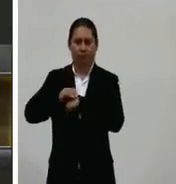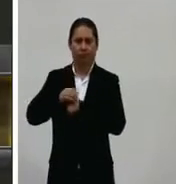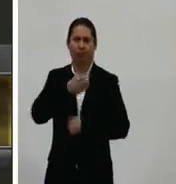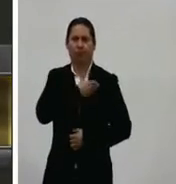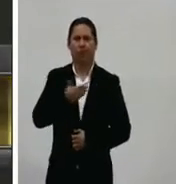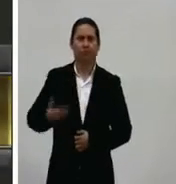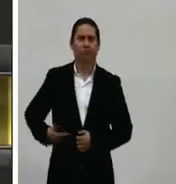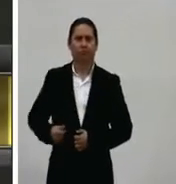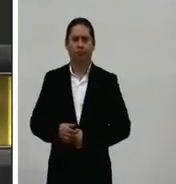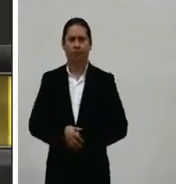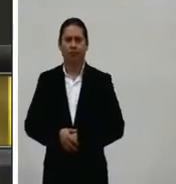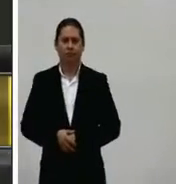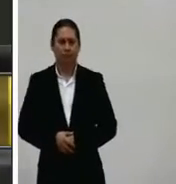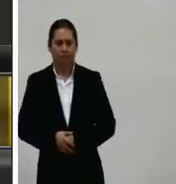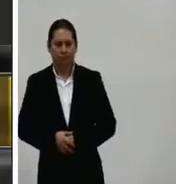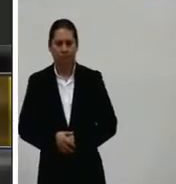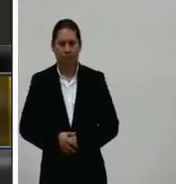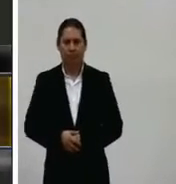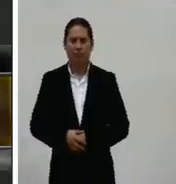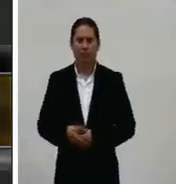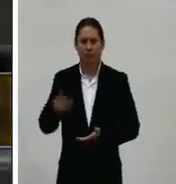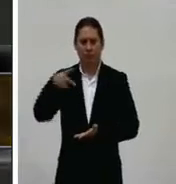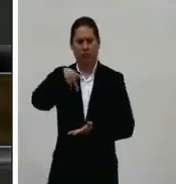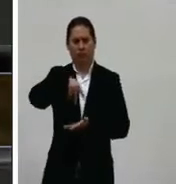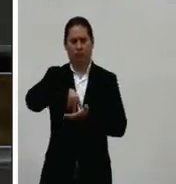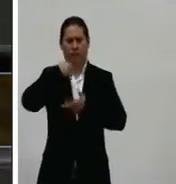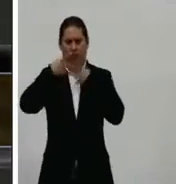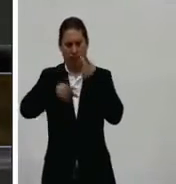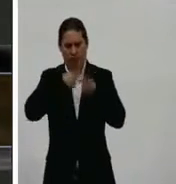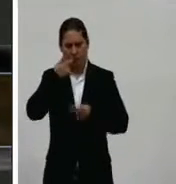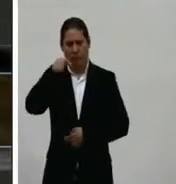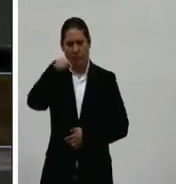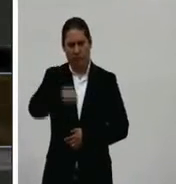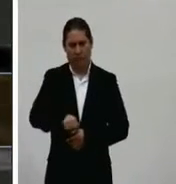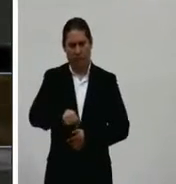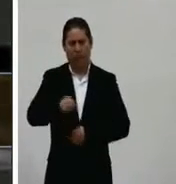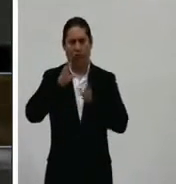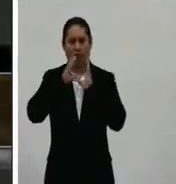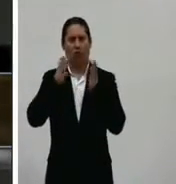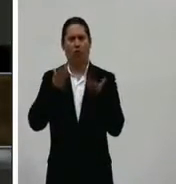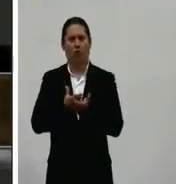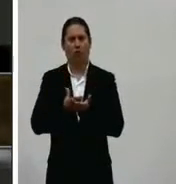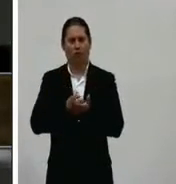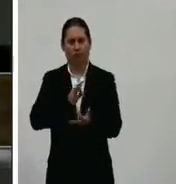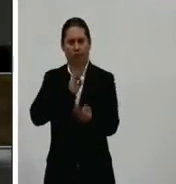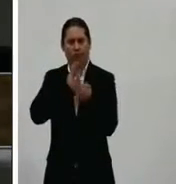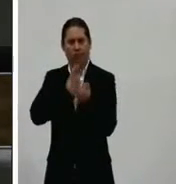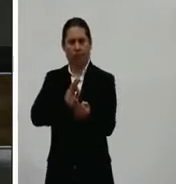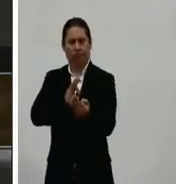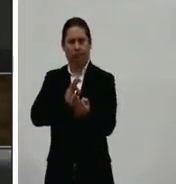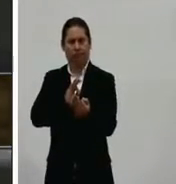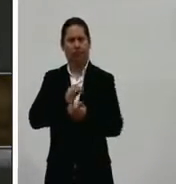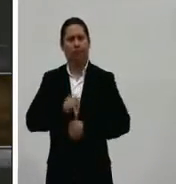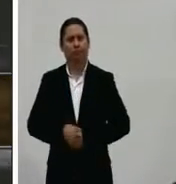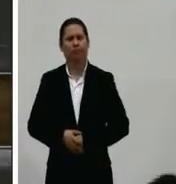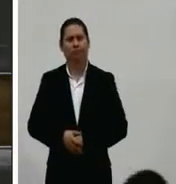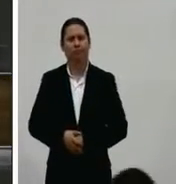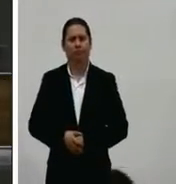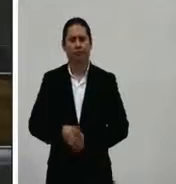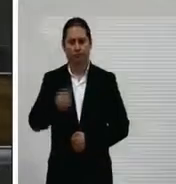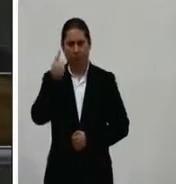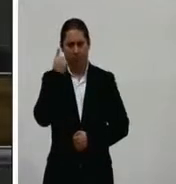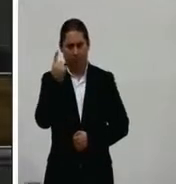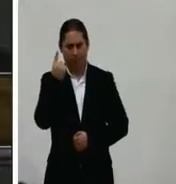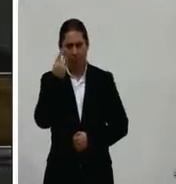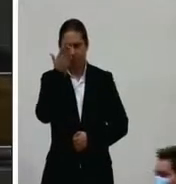presidente, para hacer uso de la palabra en esta honorable tribuna y ante esta honorable asamblea, primero